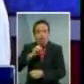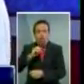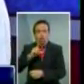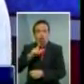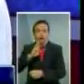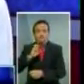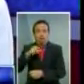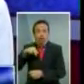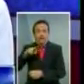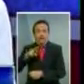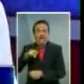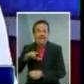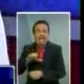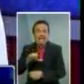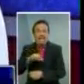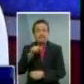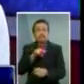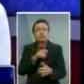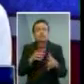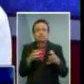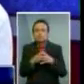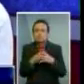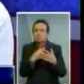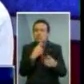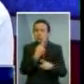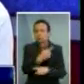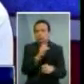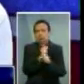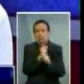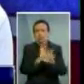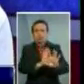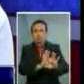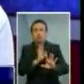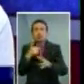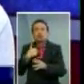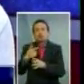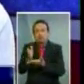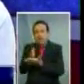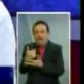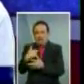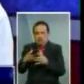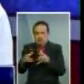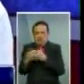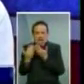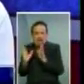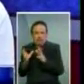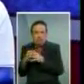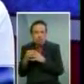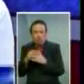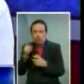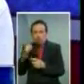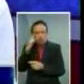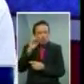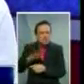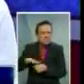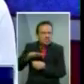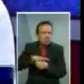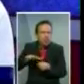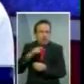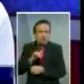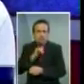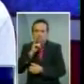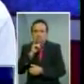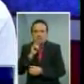sentido nosotros tenemos nada que conversar, y hoy día tampoco está dentro de los planes, así que la verdad es que nuevamente se genera una situación que nosotros no